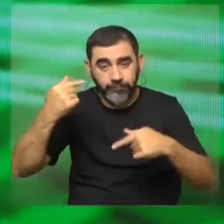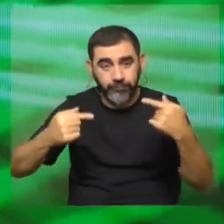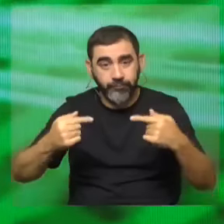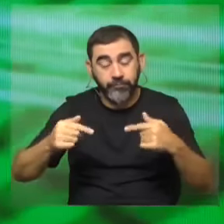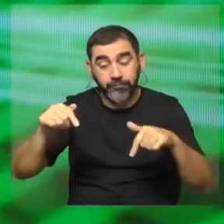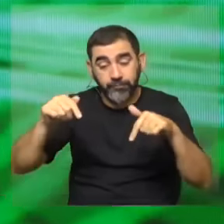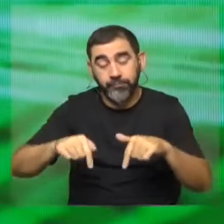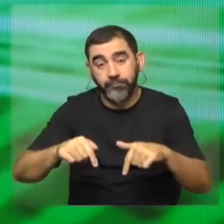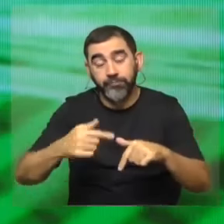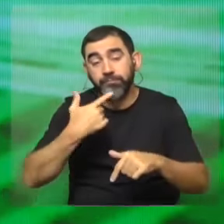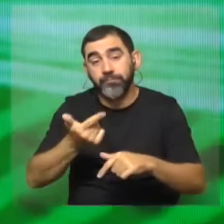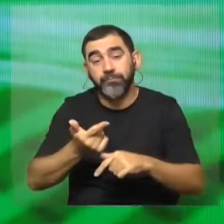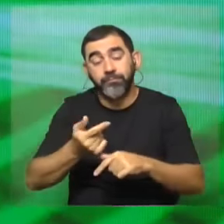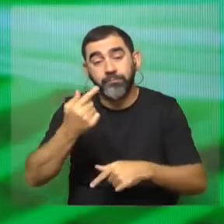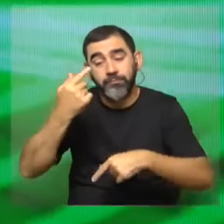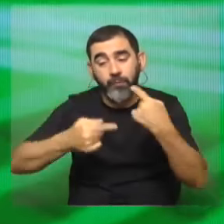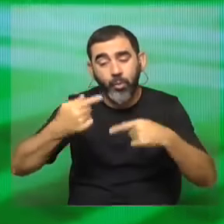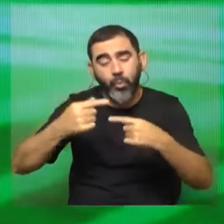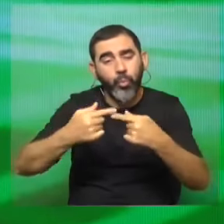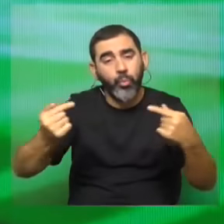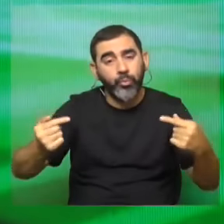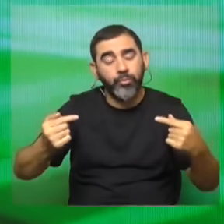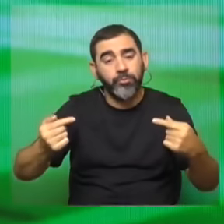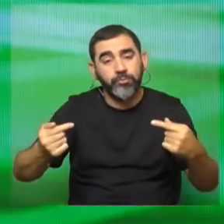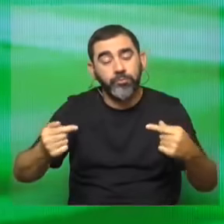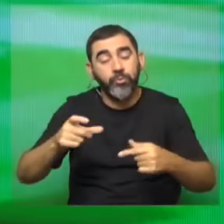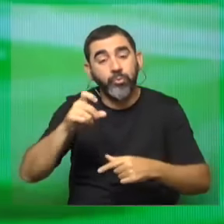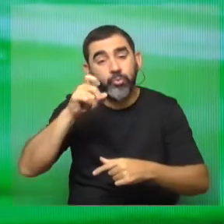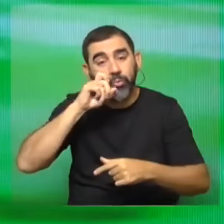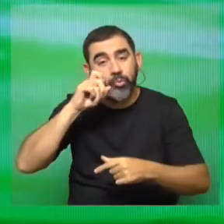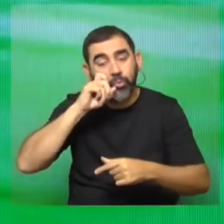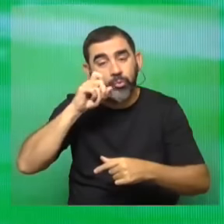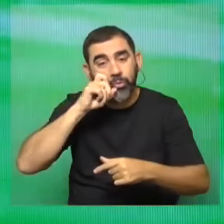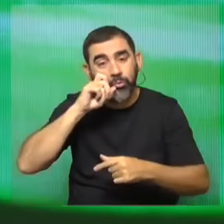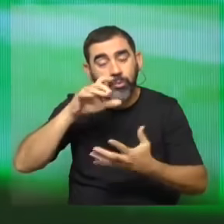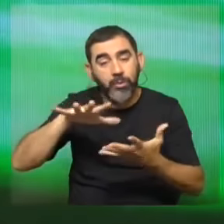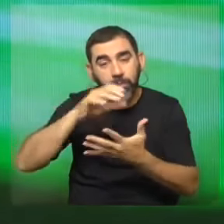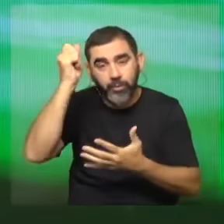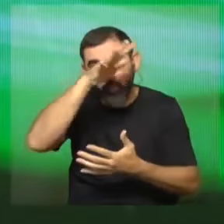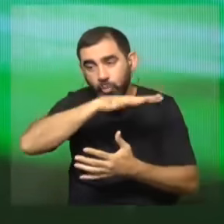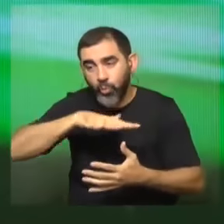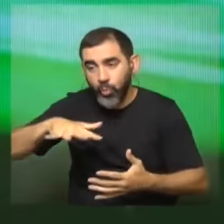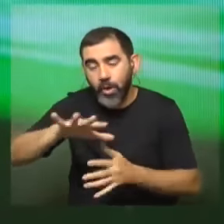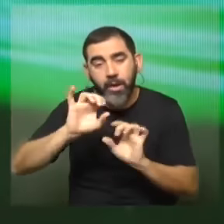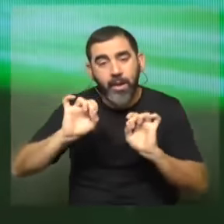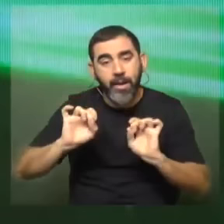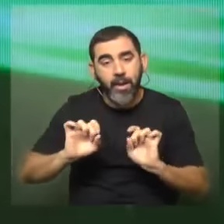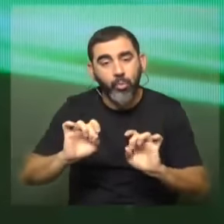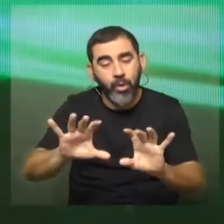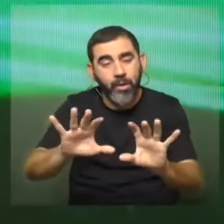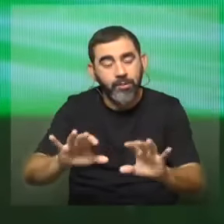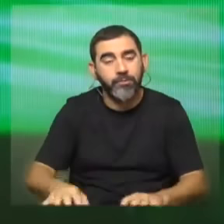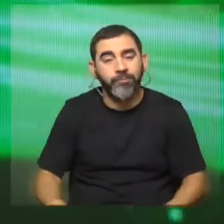hoy todo lo que son los productos de turismo ligado a espacios Rurales y naturales no la